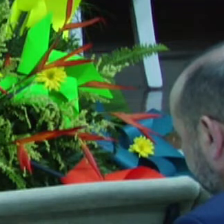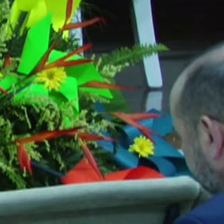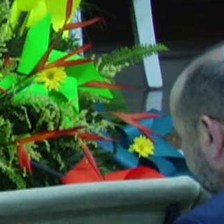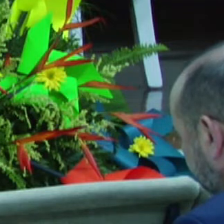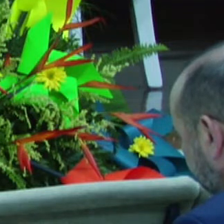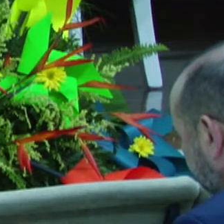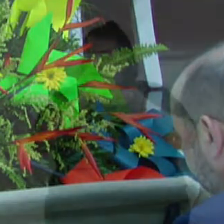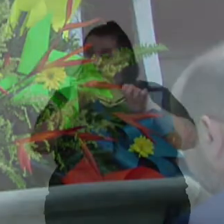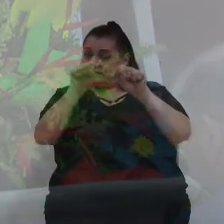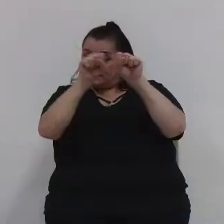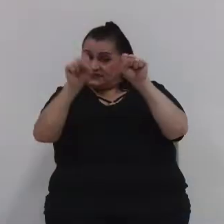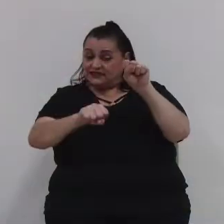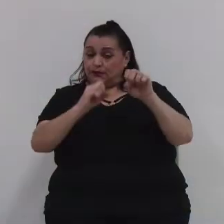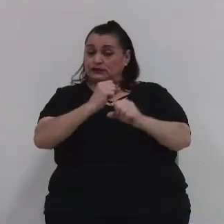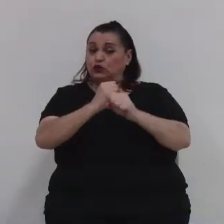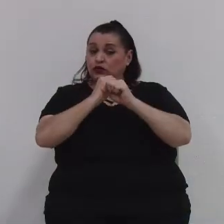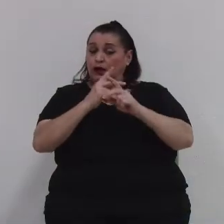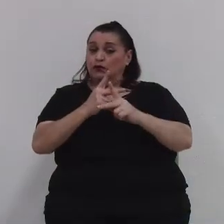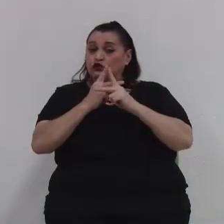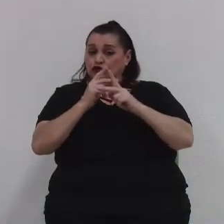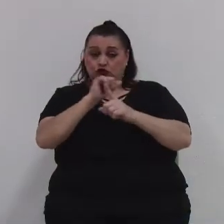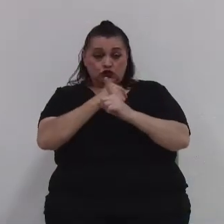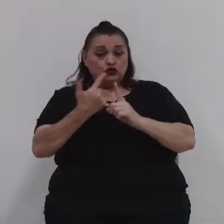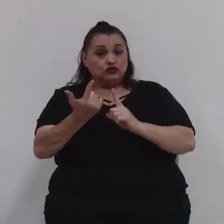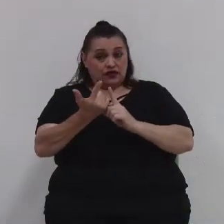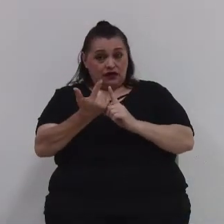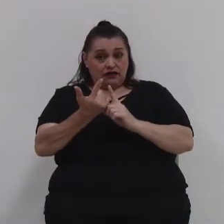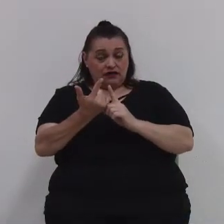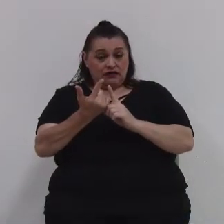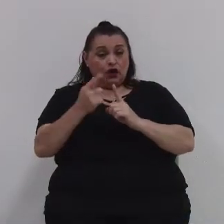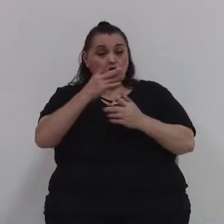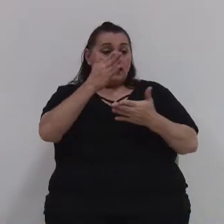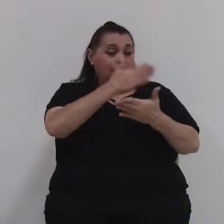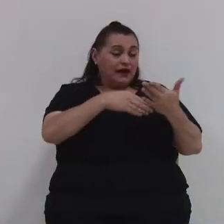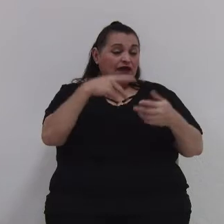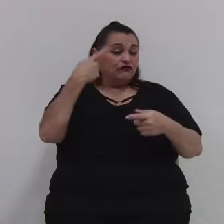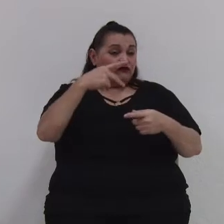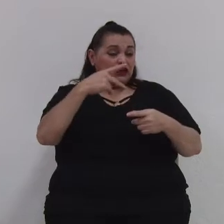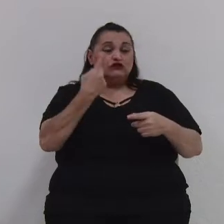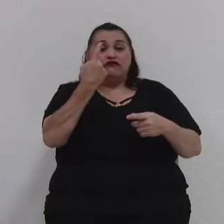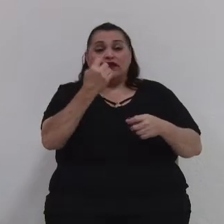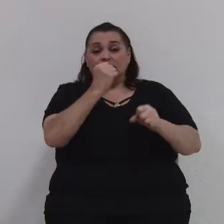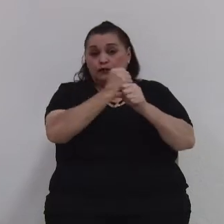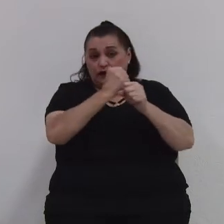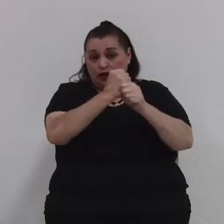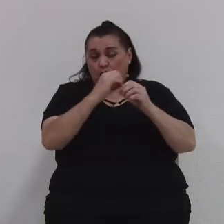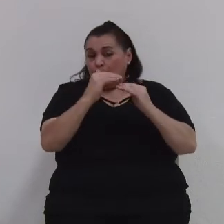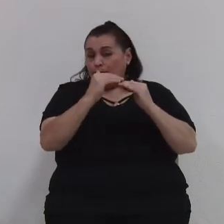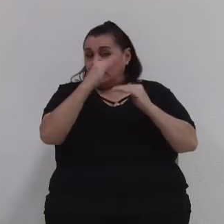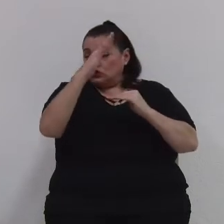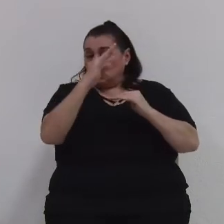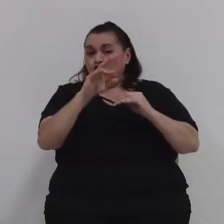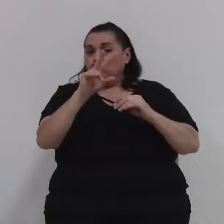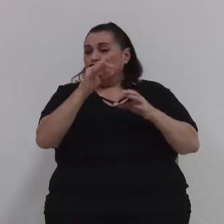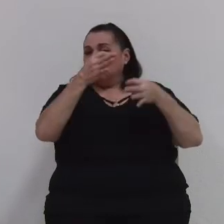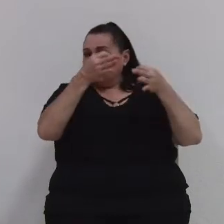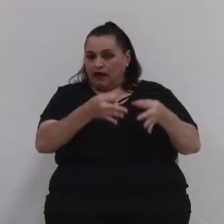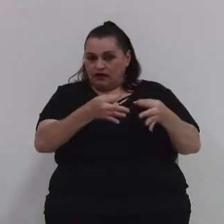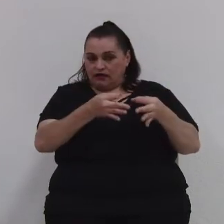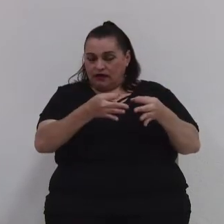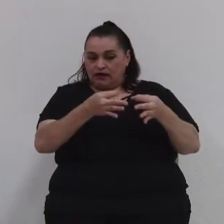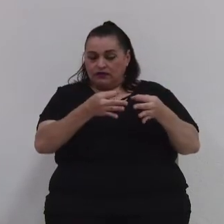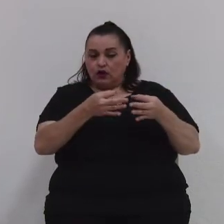en los sistemas de seguridad y protección social. De un lado, los riesgos de desempleo creciente y mayor informalidad producto de